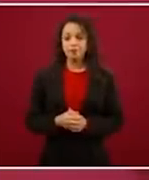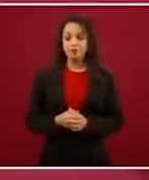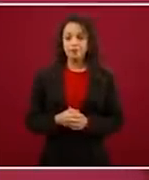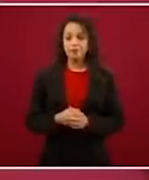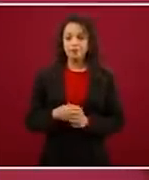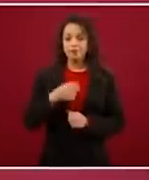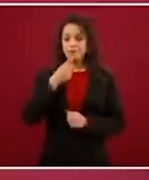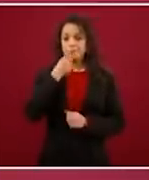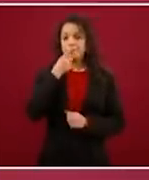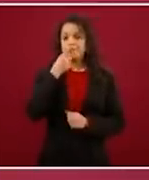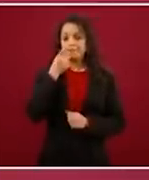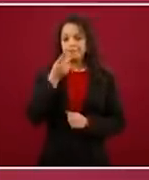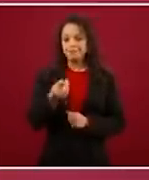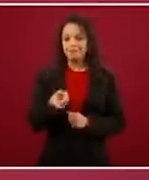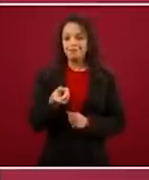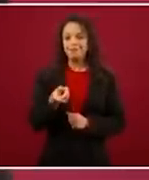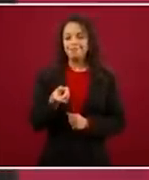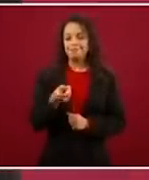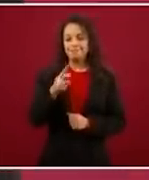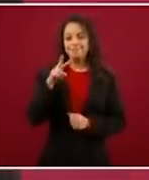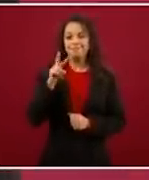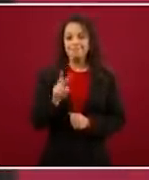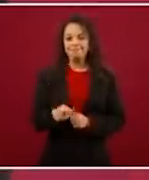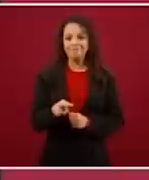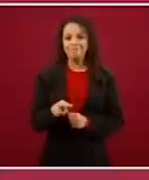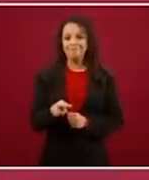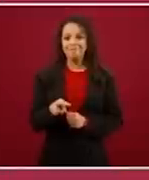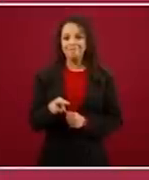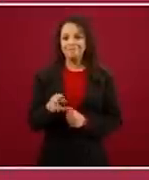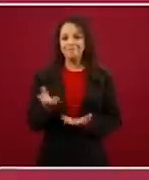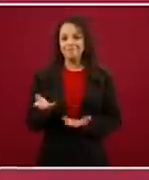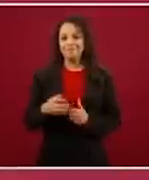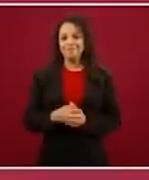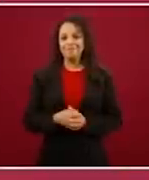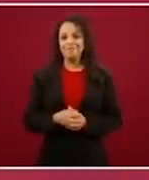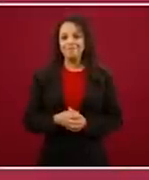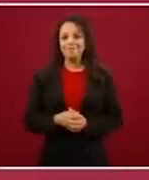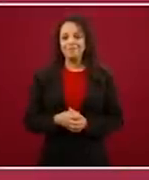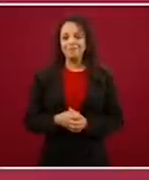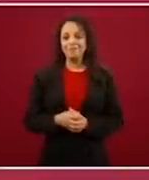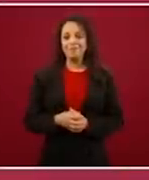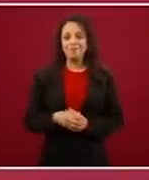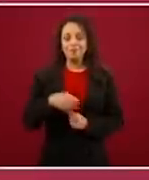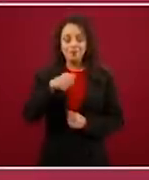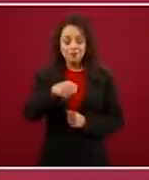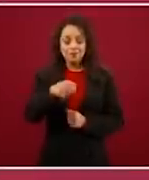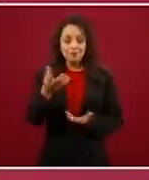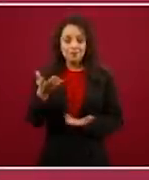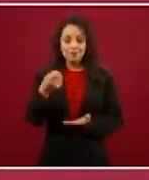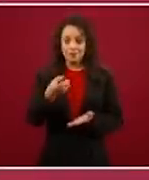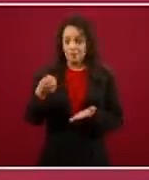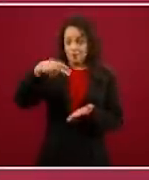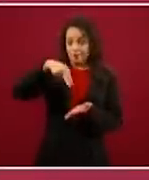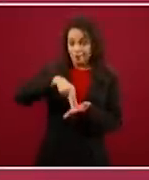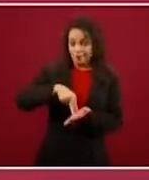rápido, usted que no habla de corrido, y en lo que tarda parado en un solo pie,